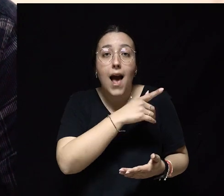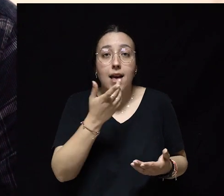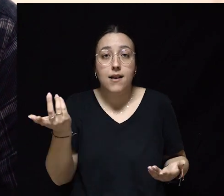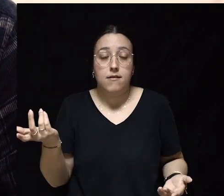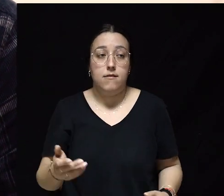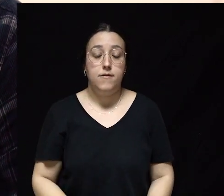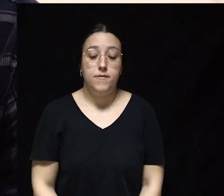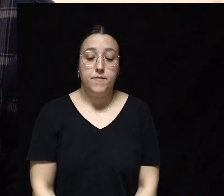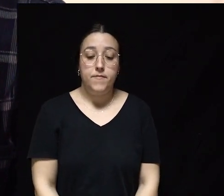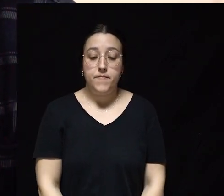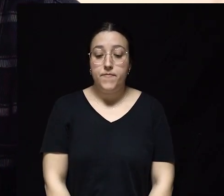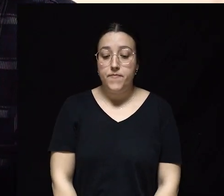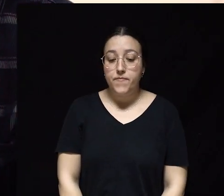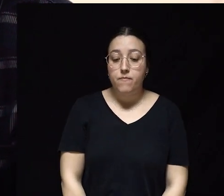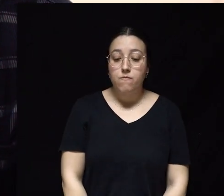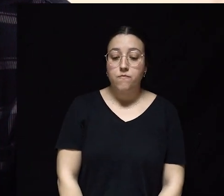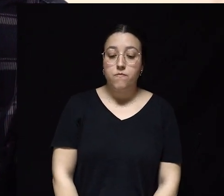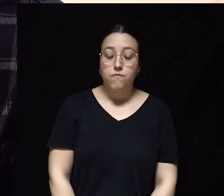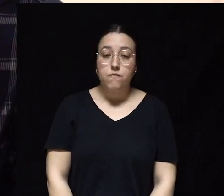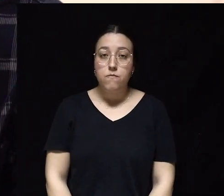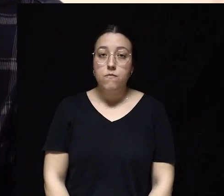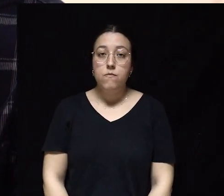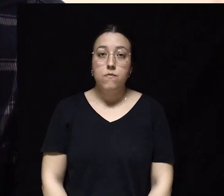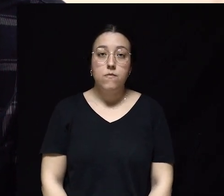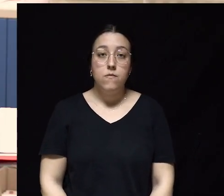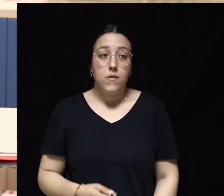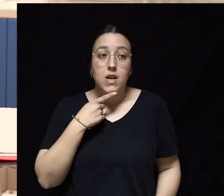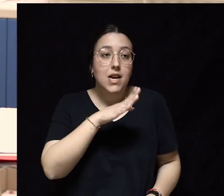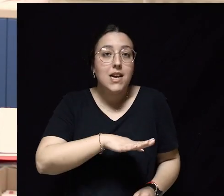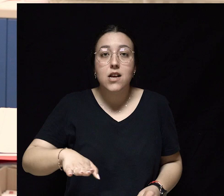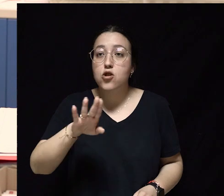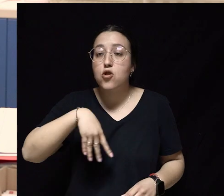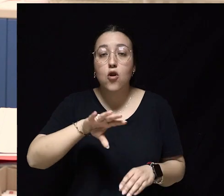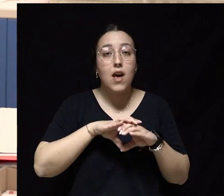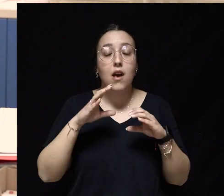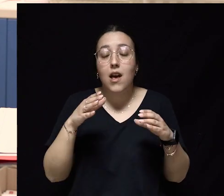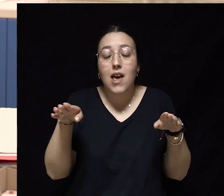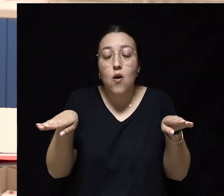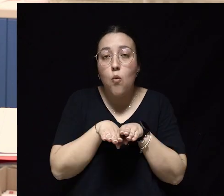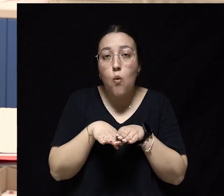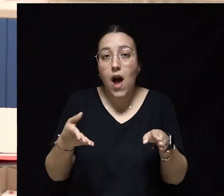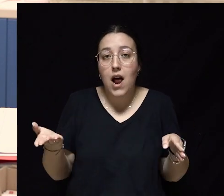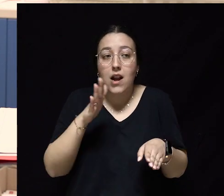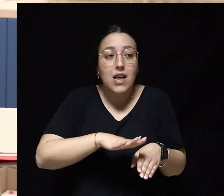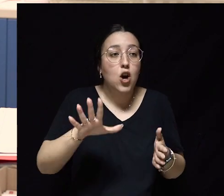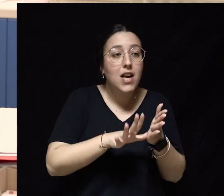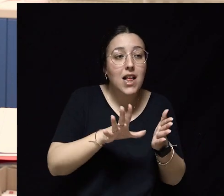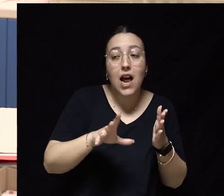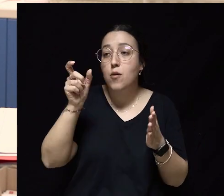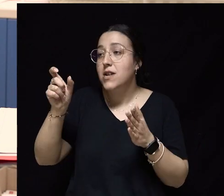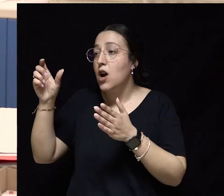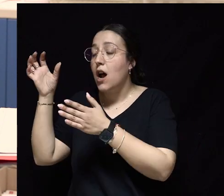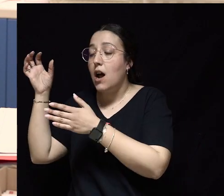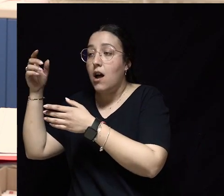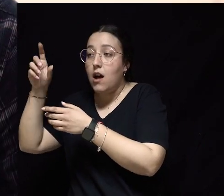el alto grado de segregación del alumnado que tenemos aquí con respecto a... Es algo que